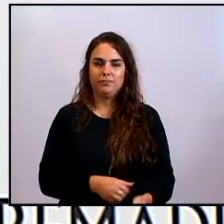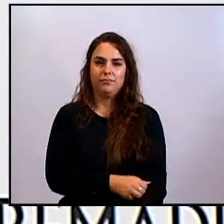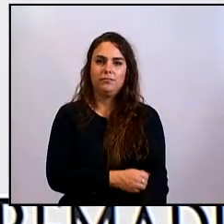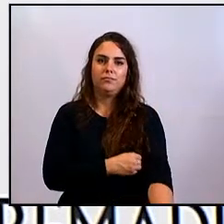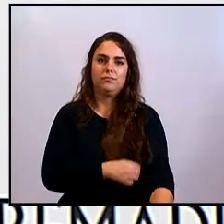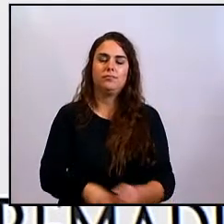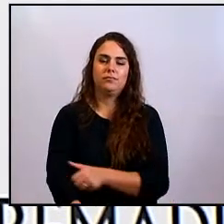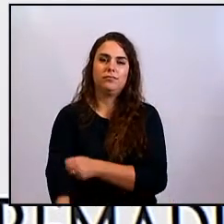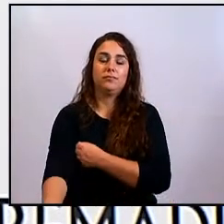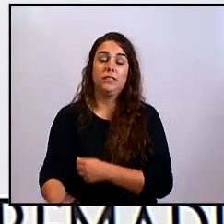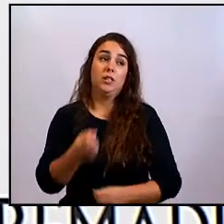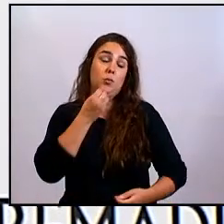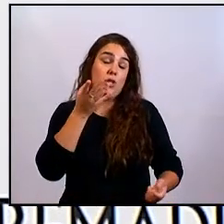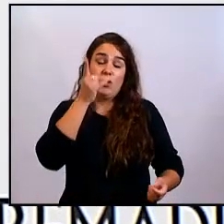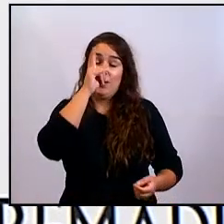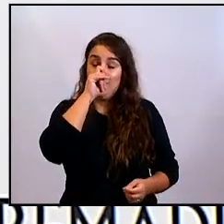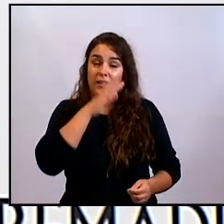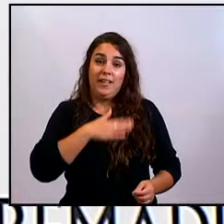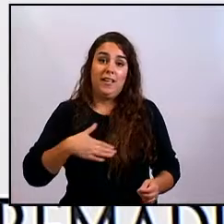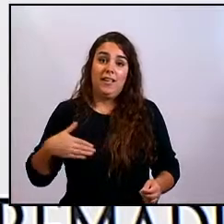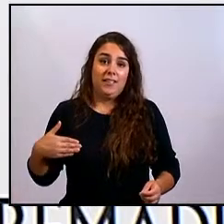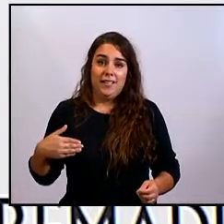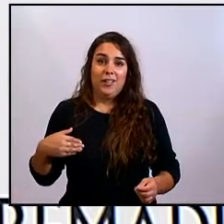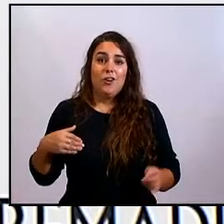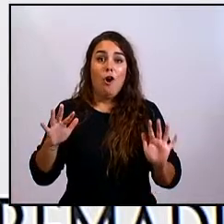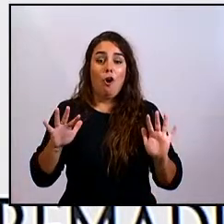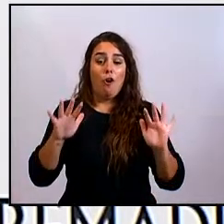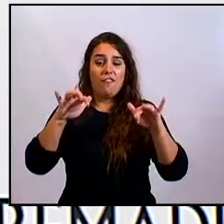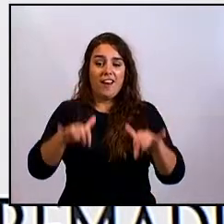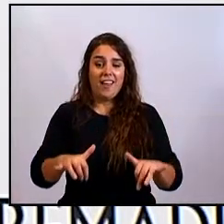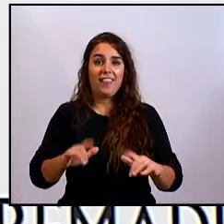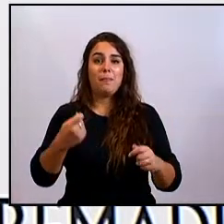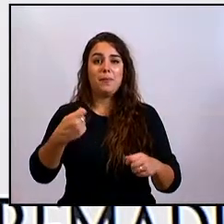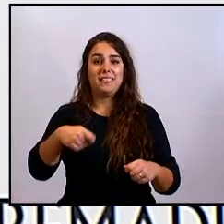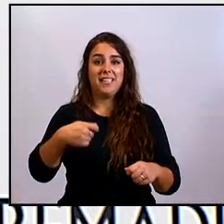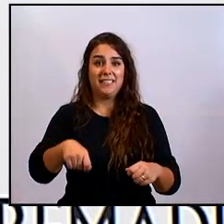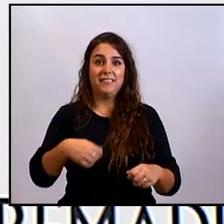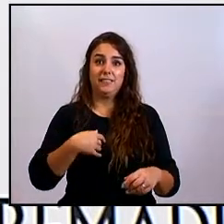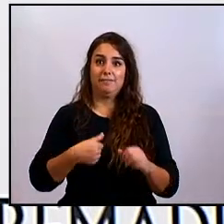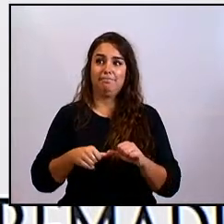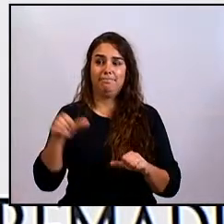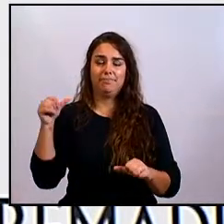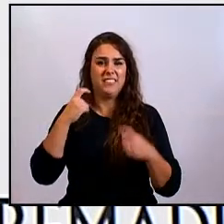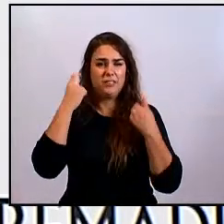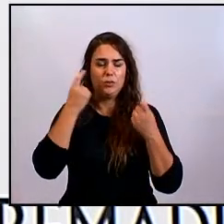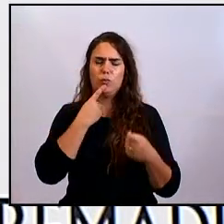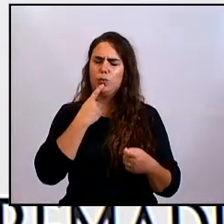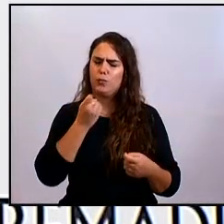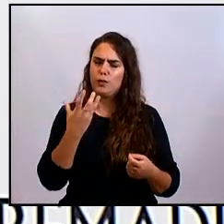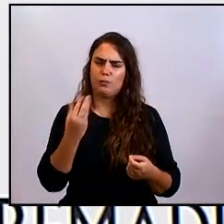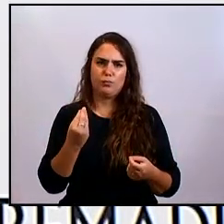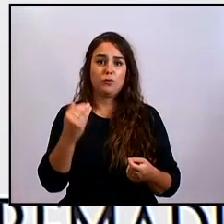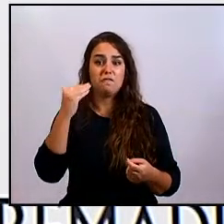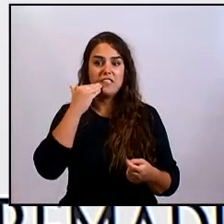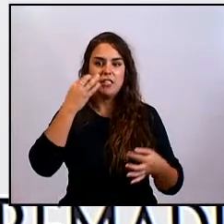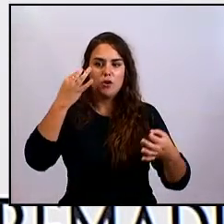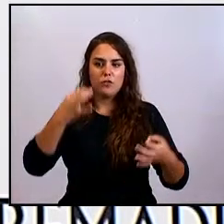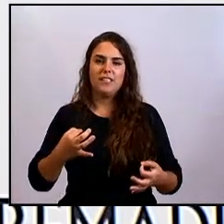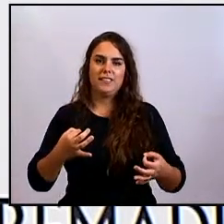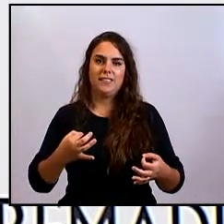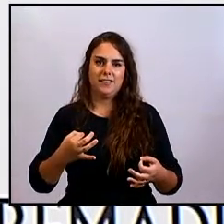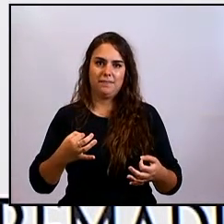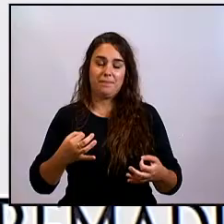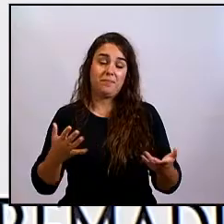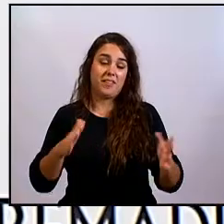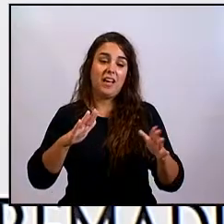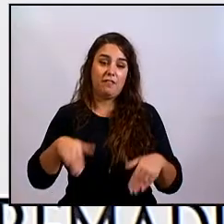quiero recordar que esta conferencia de presidentes, que nos ha costado muchísimo que tuviera una fecha concreta y cerrada y que al final